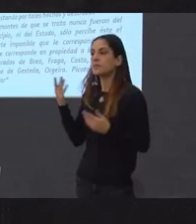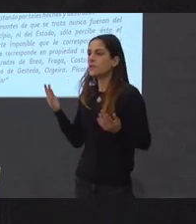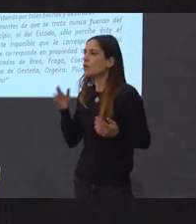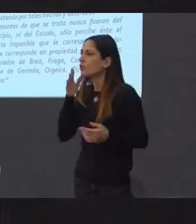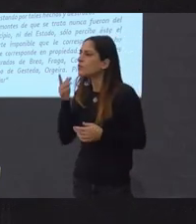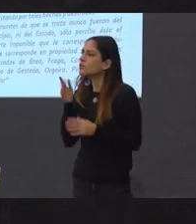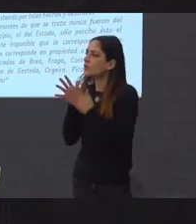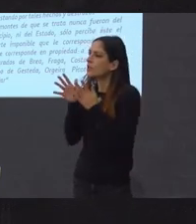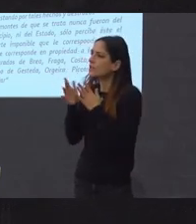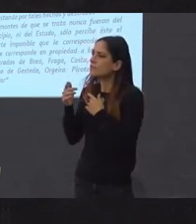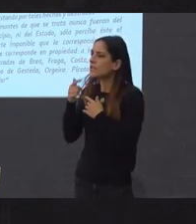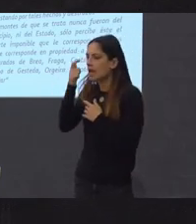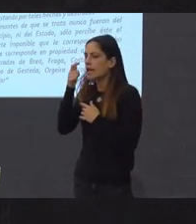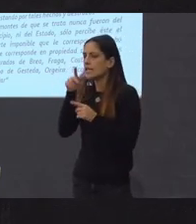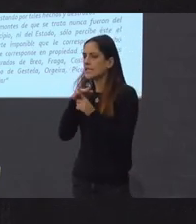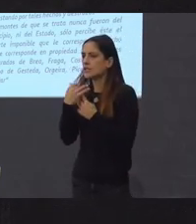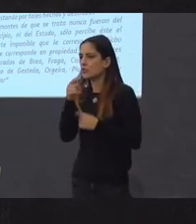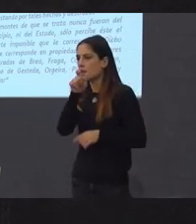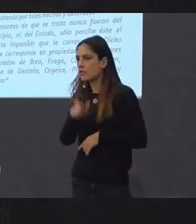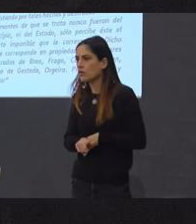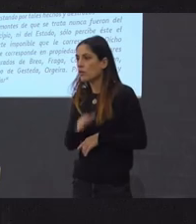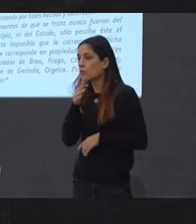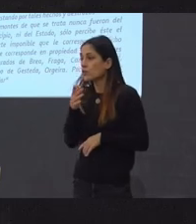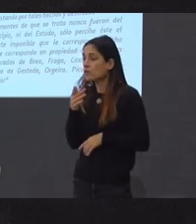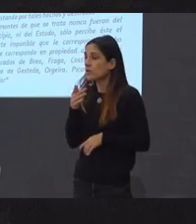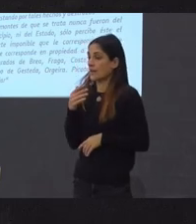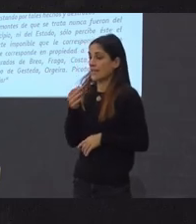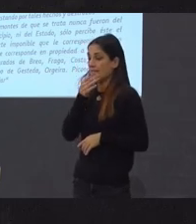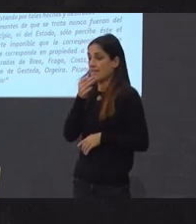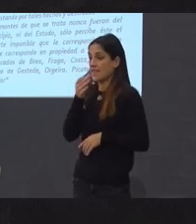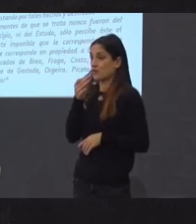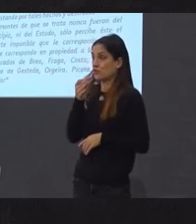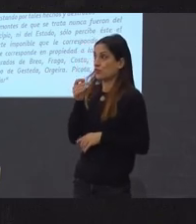cordas, porque estaban utilizando o seu propio discurso en contra do propio réxime.